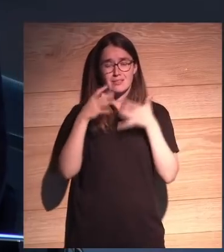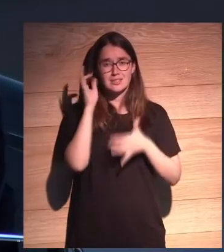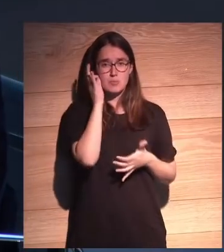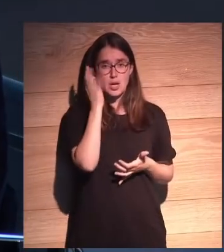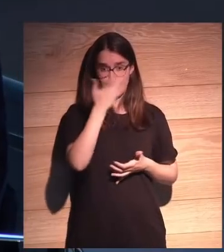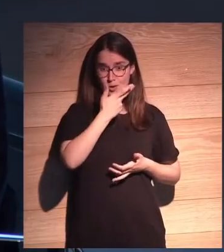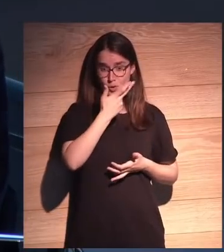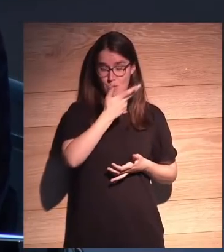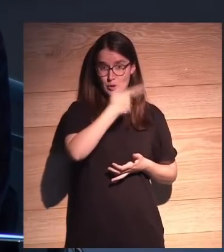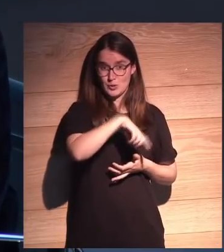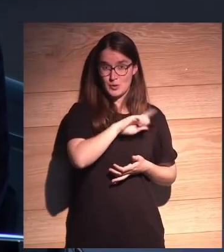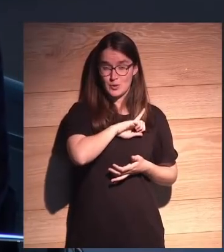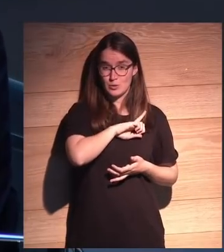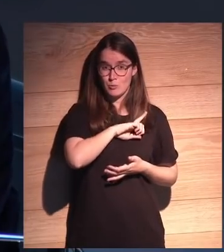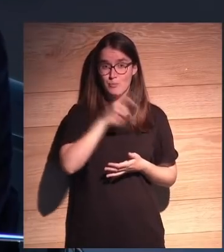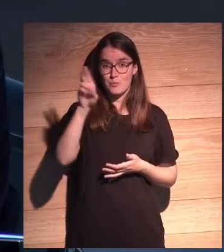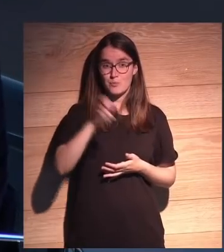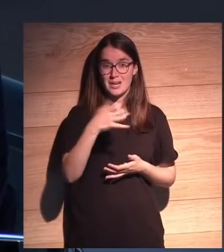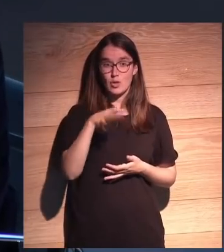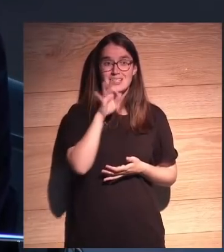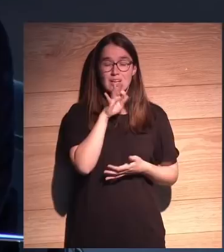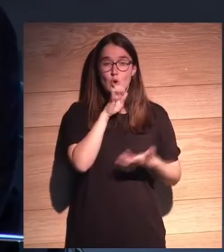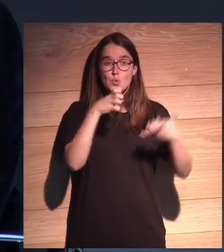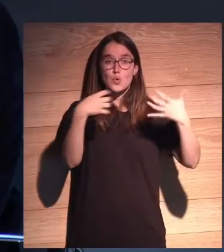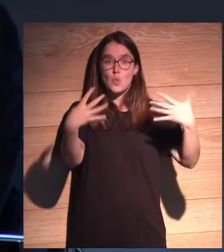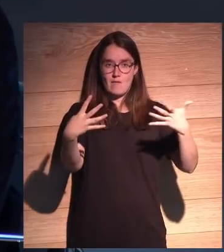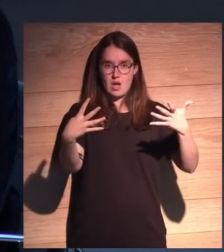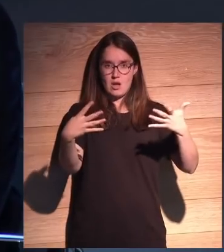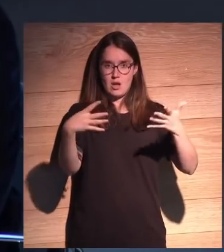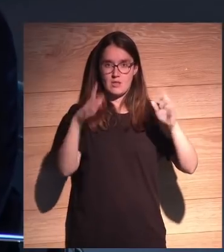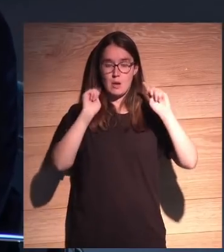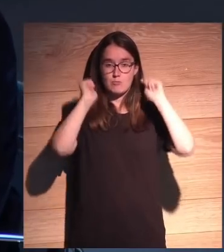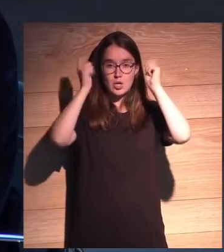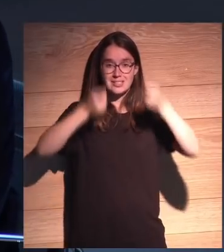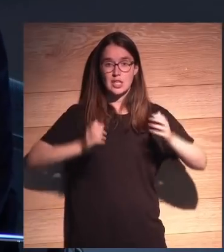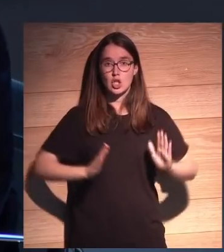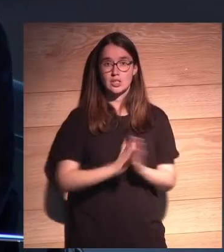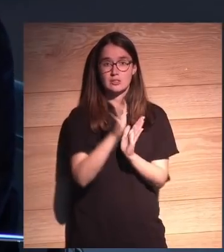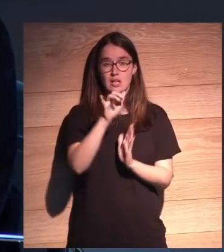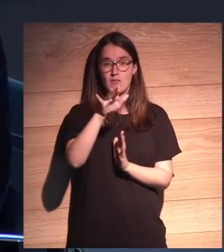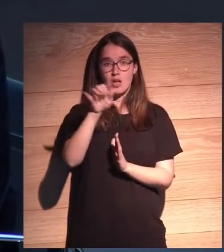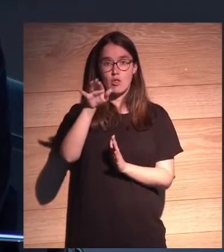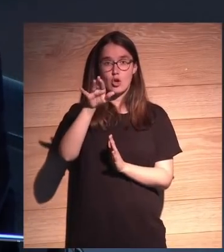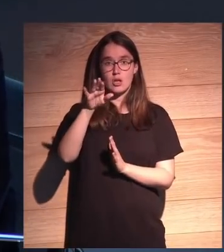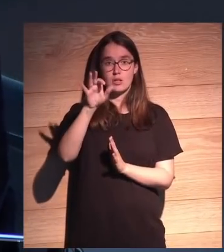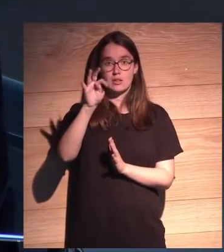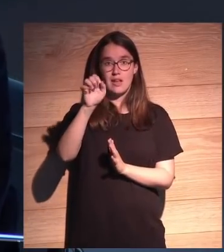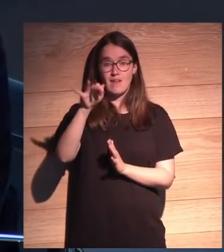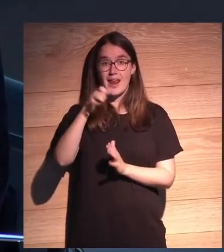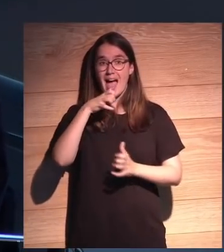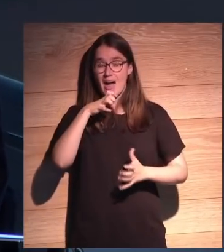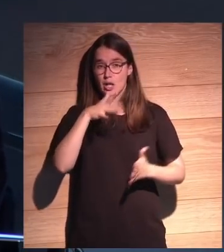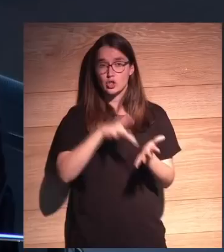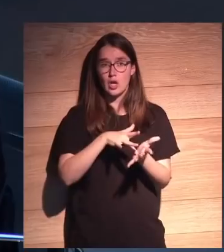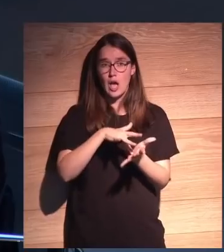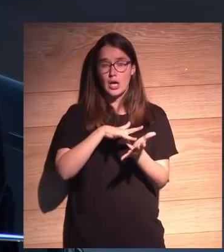que conocemos procede del siglo IX, del monasterio de San Salvador de Tábara, en la actual provincia de Zamora,